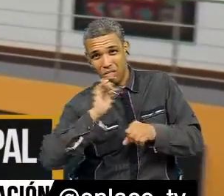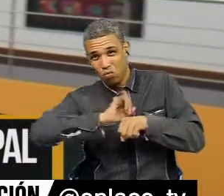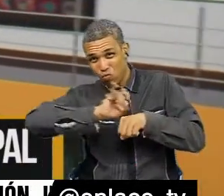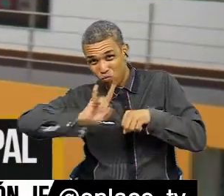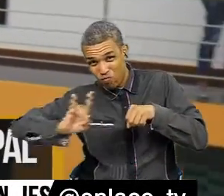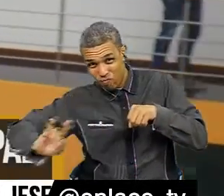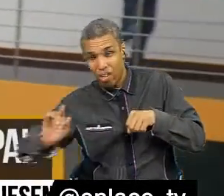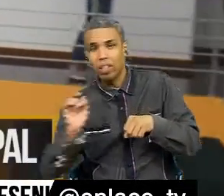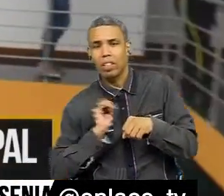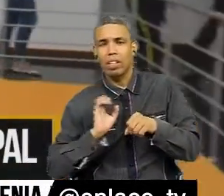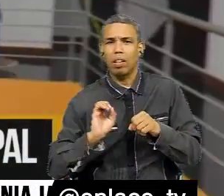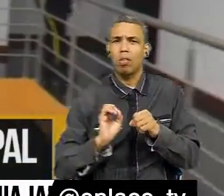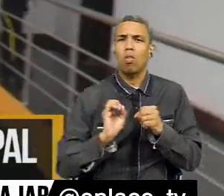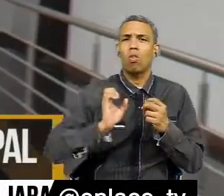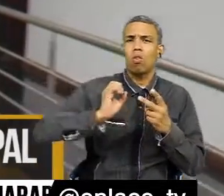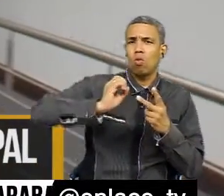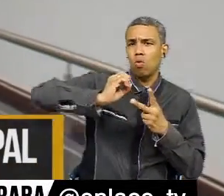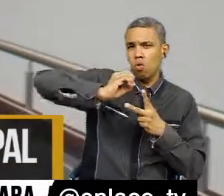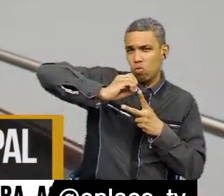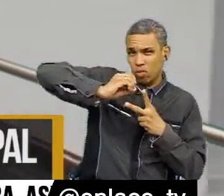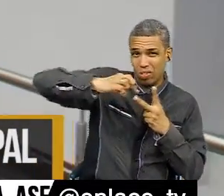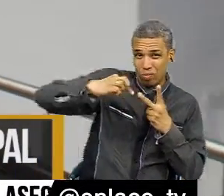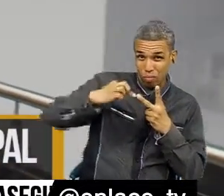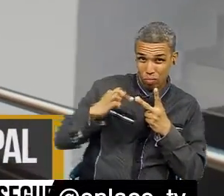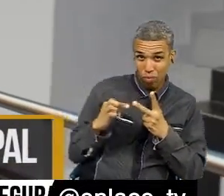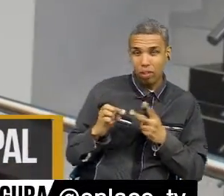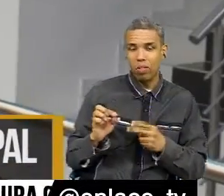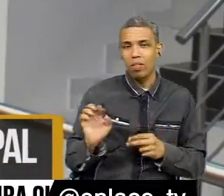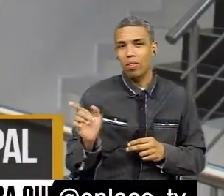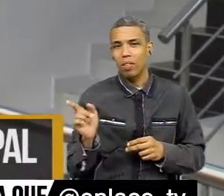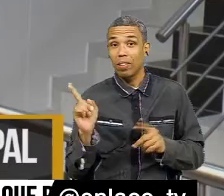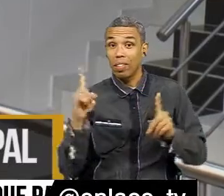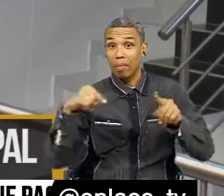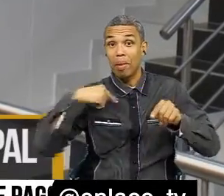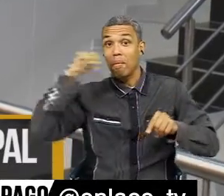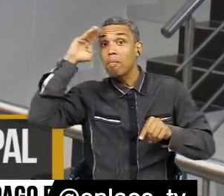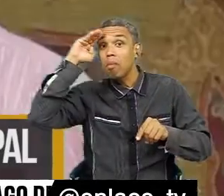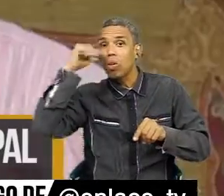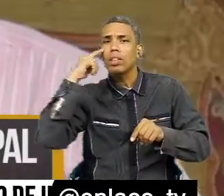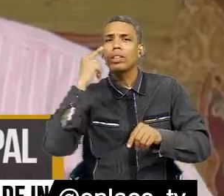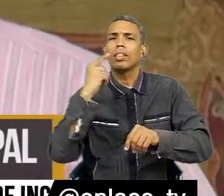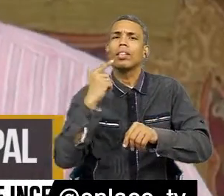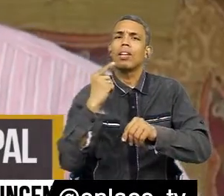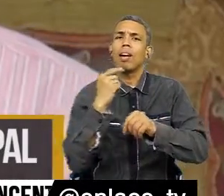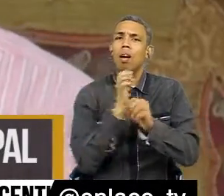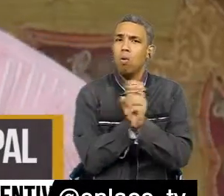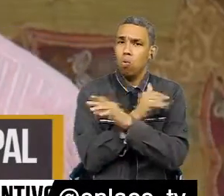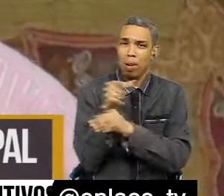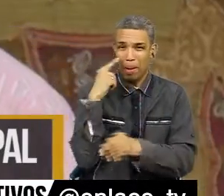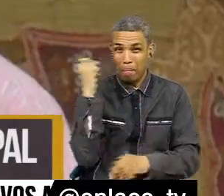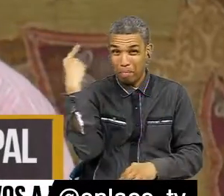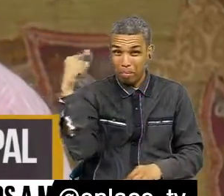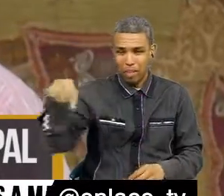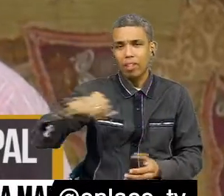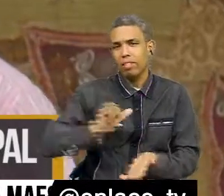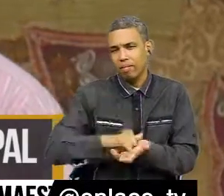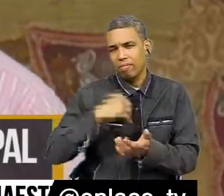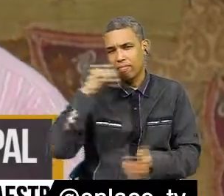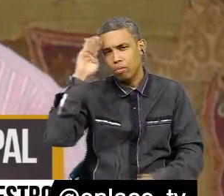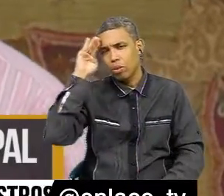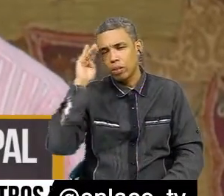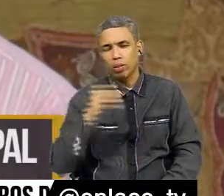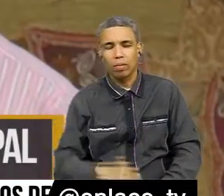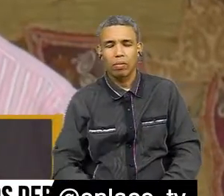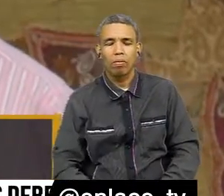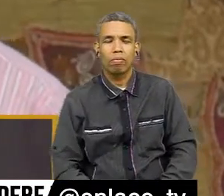Inspección de Ornato y Espacio Público y funcionará también la Inspección de Policía Urbana Primera. El sitio, se están haciendo las gestiones